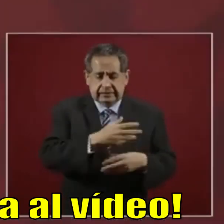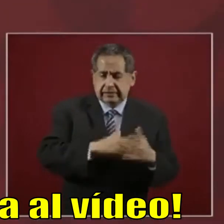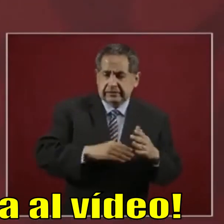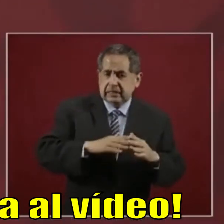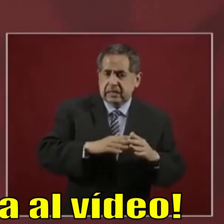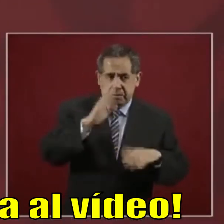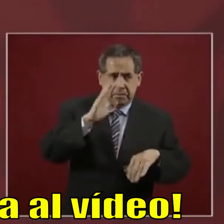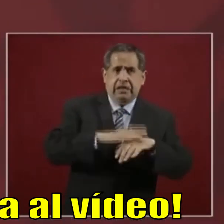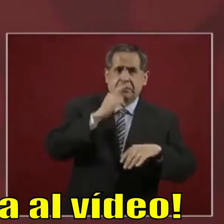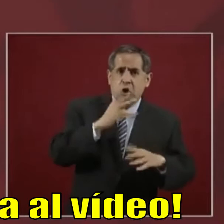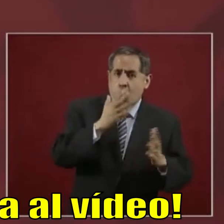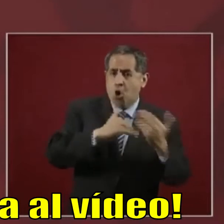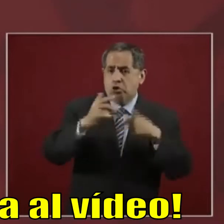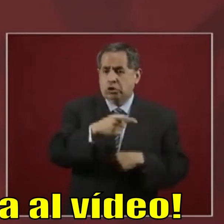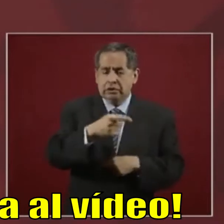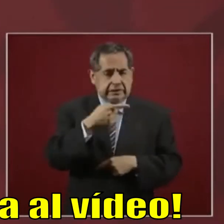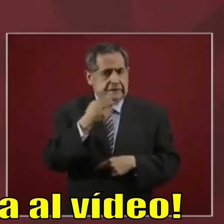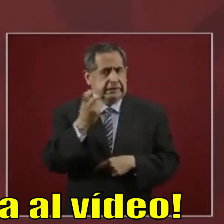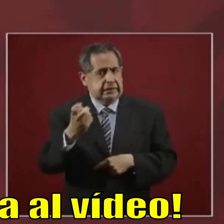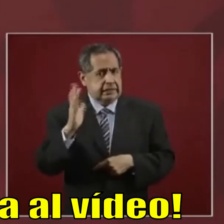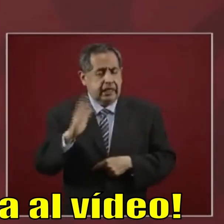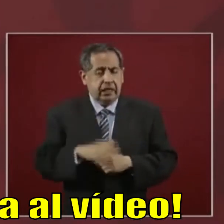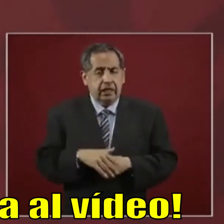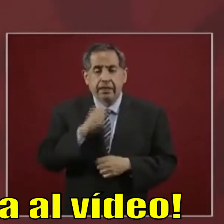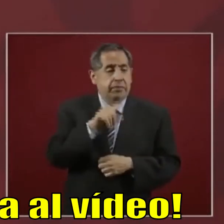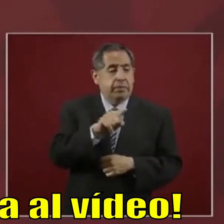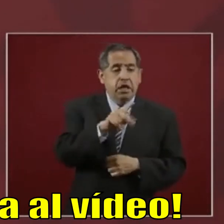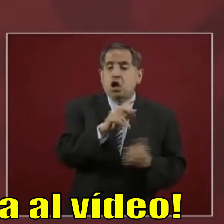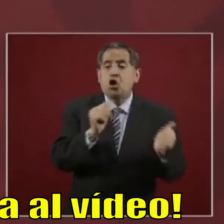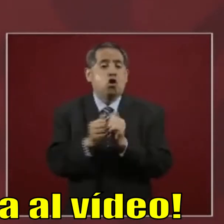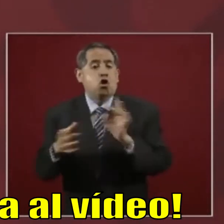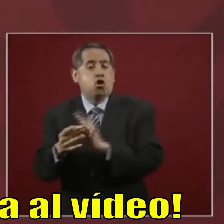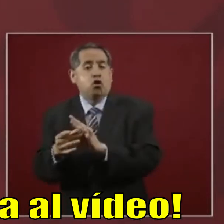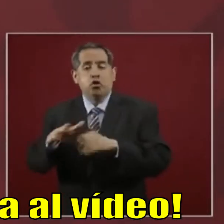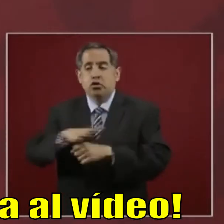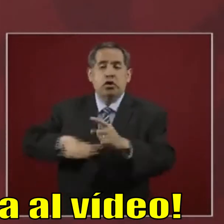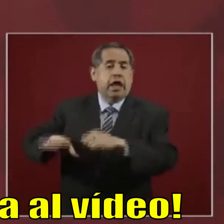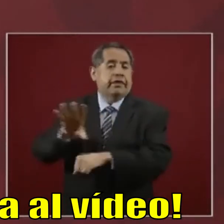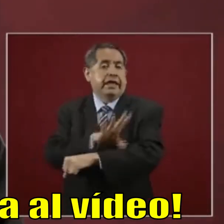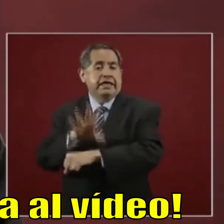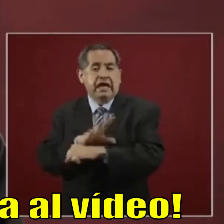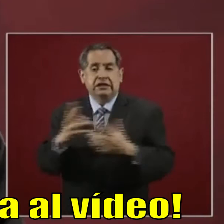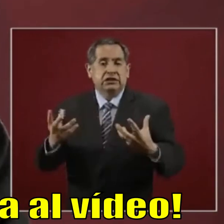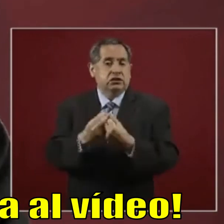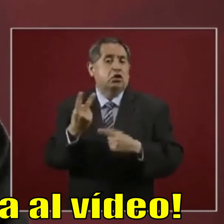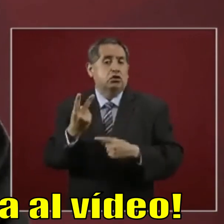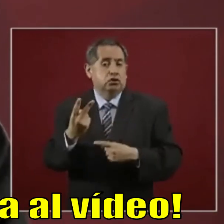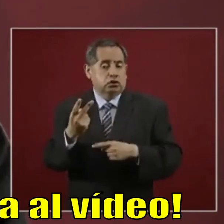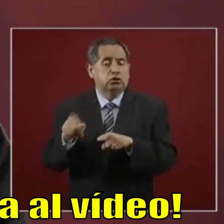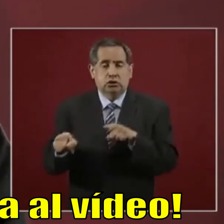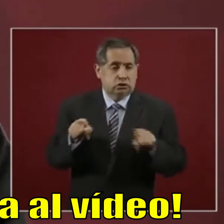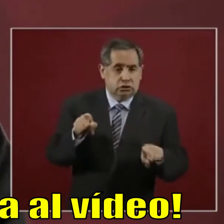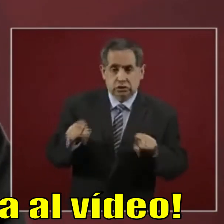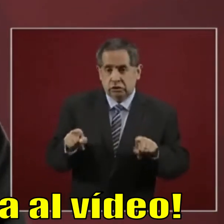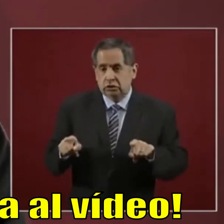construcción, incluso se va a incluir el sector energético. Esto lo vamos a